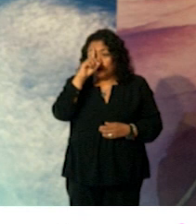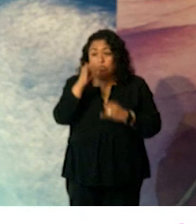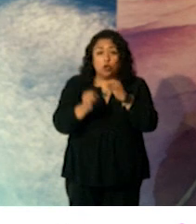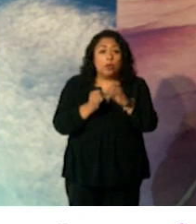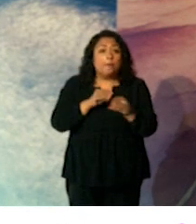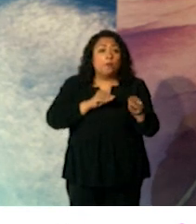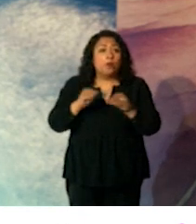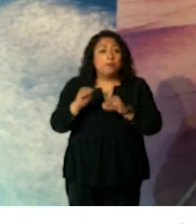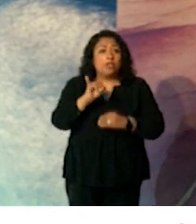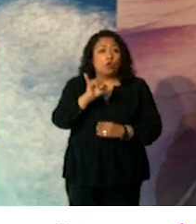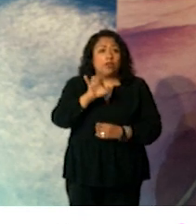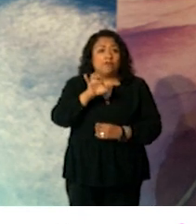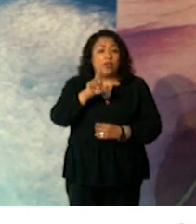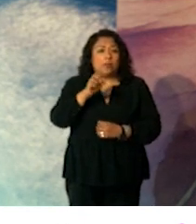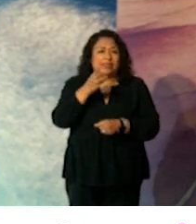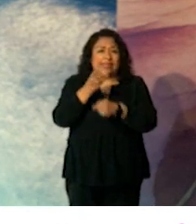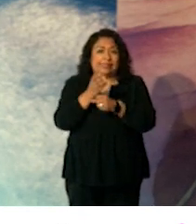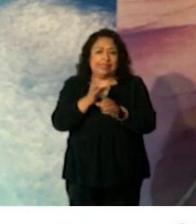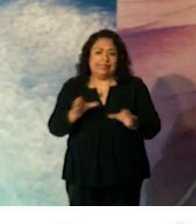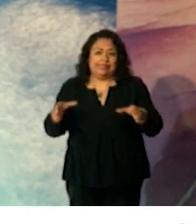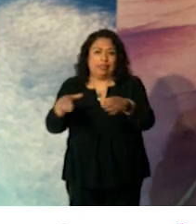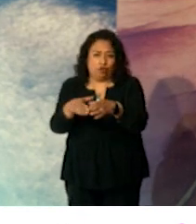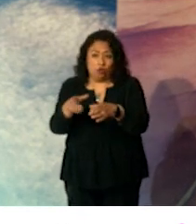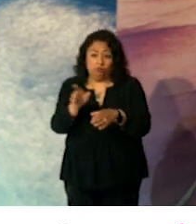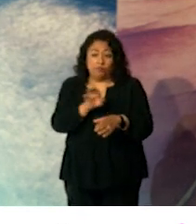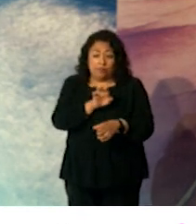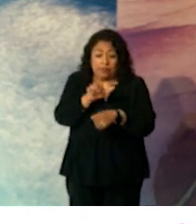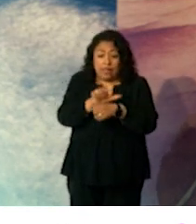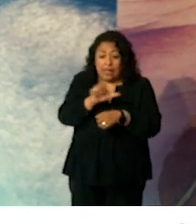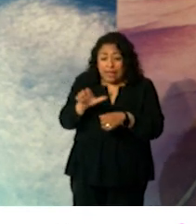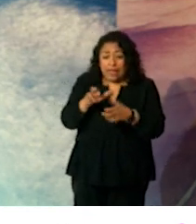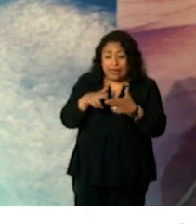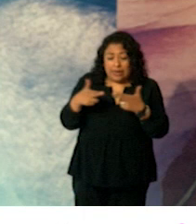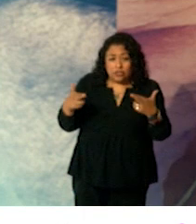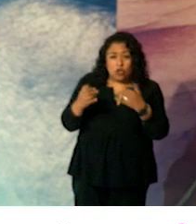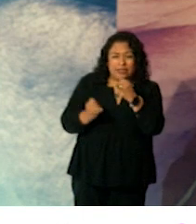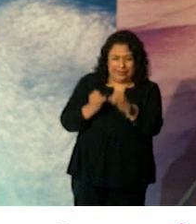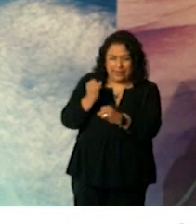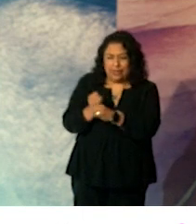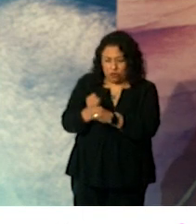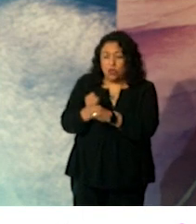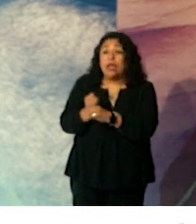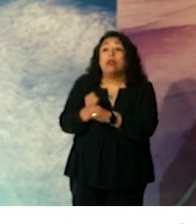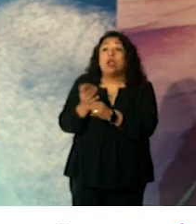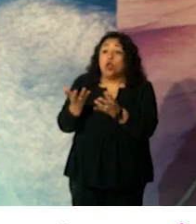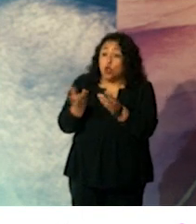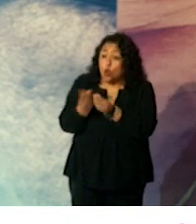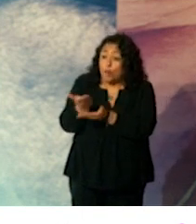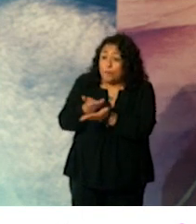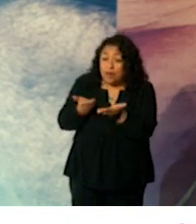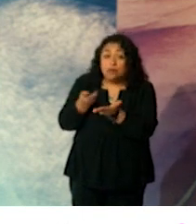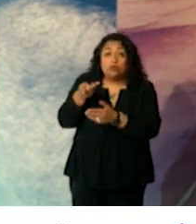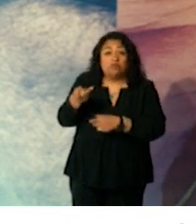del Movimiento Iberoamericano del Tercer Sector, especializada en relaciones internacionales y cooperación,